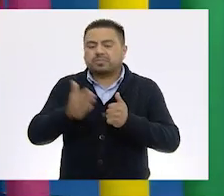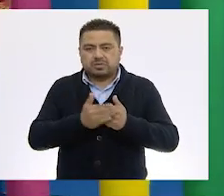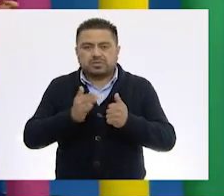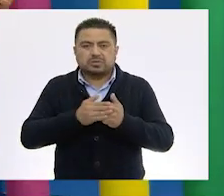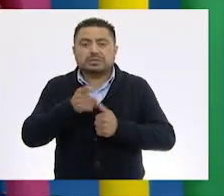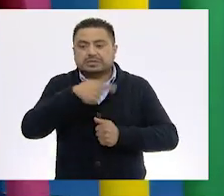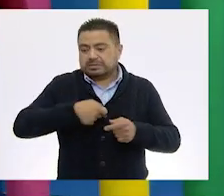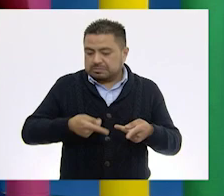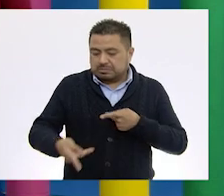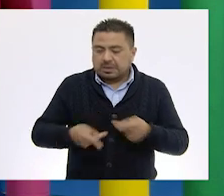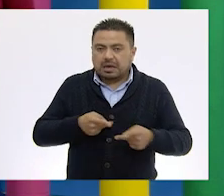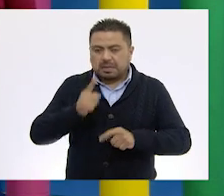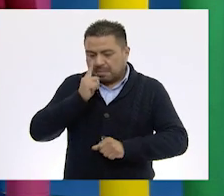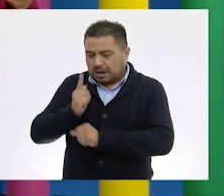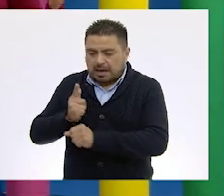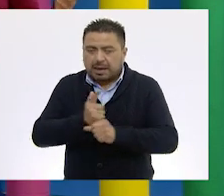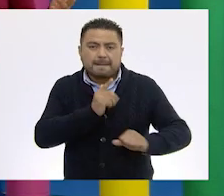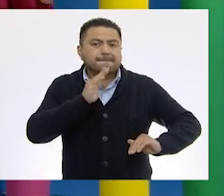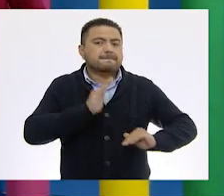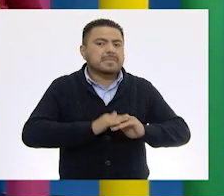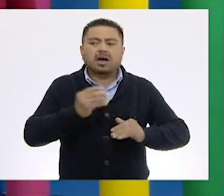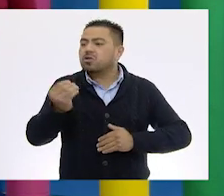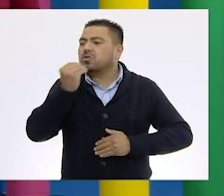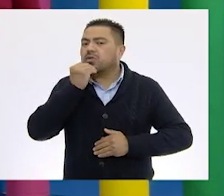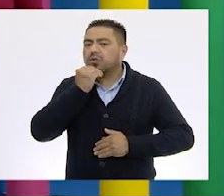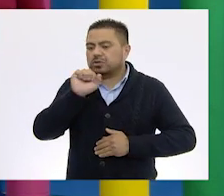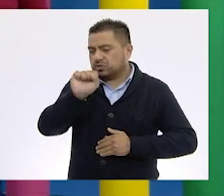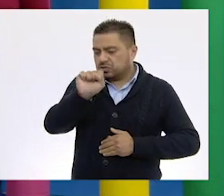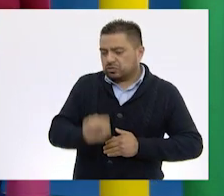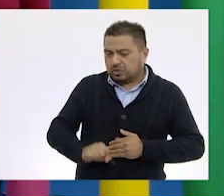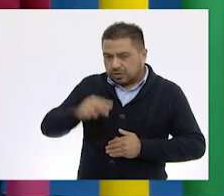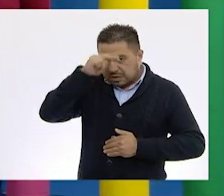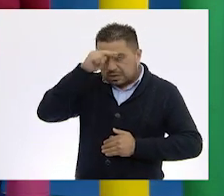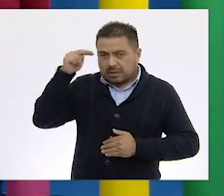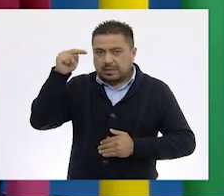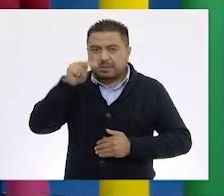y prepárense para descubrir más sobre la comida mesoamericana.